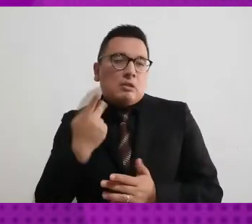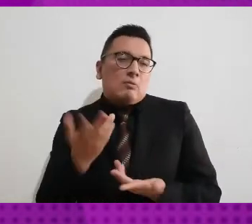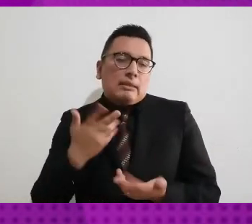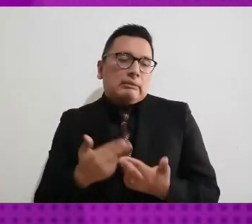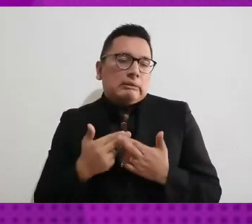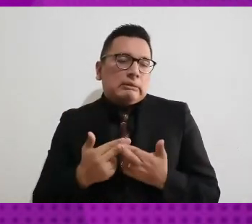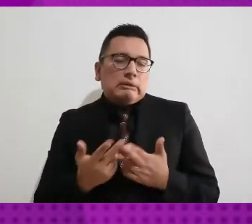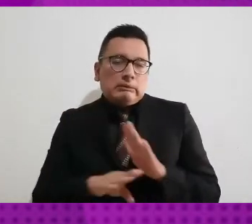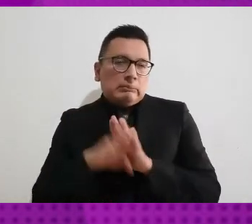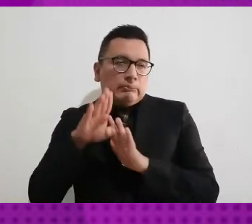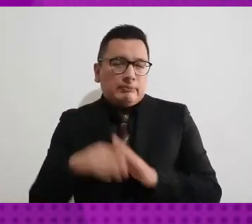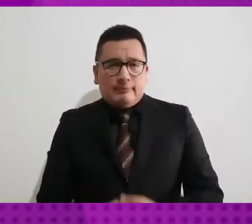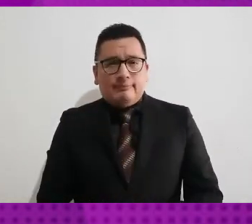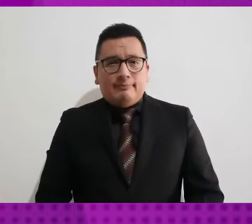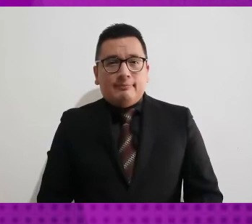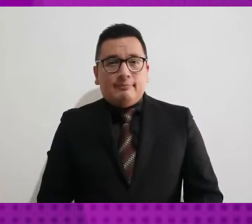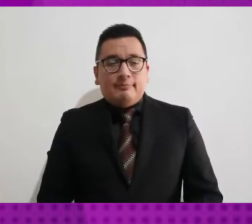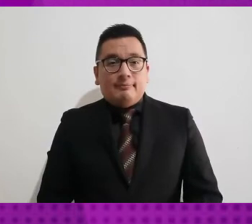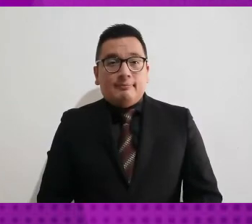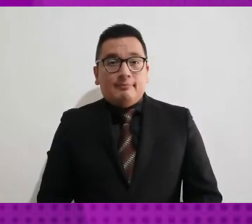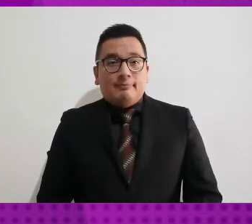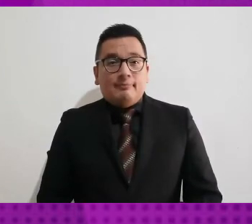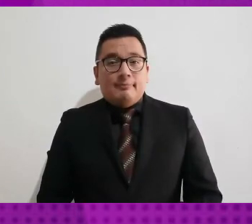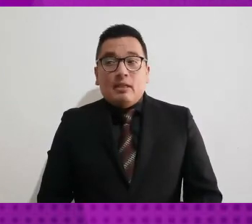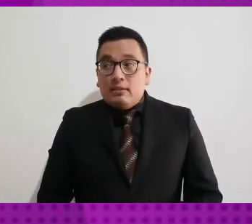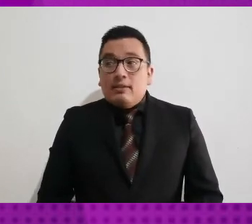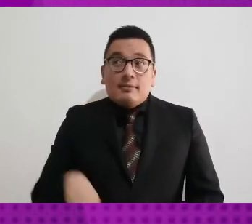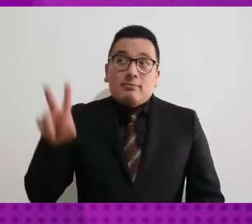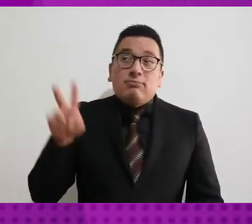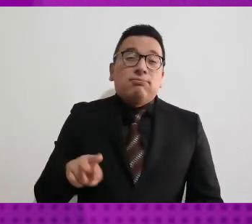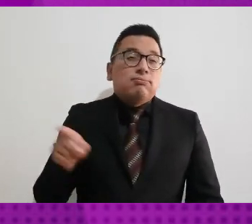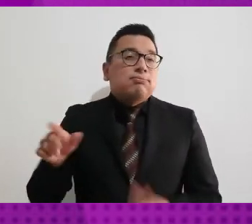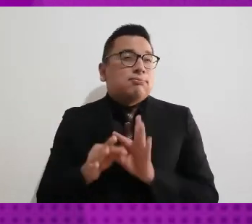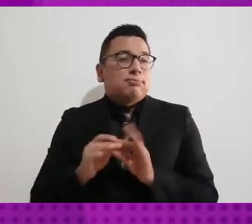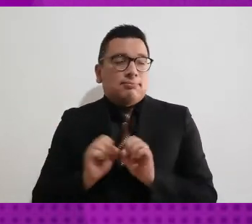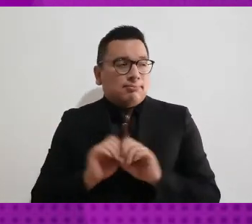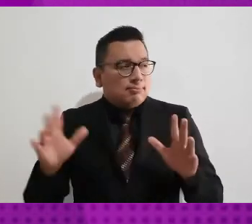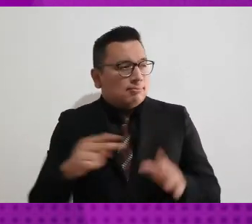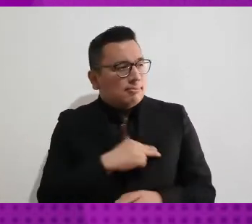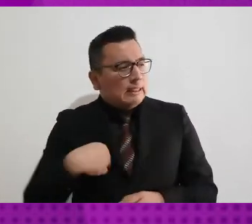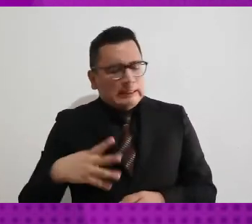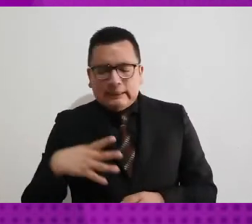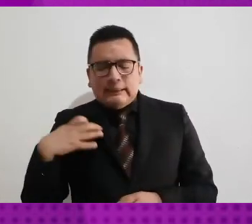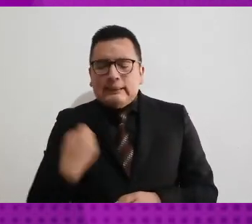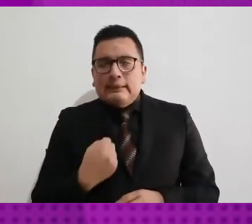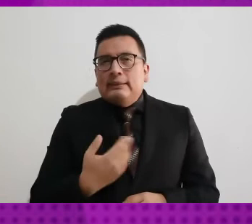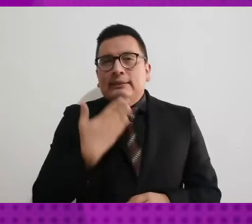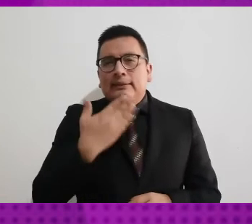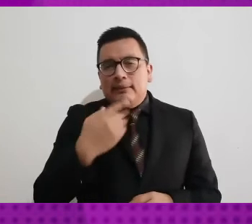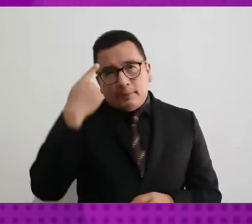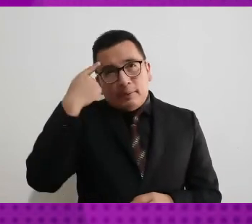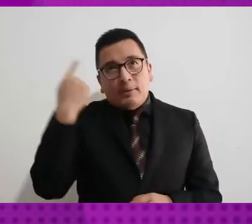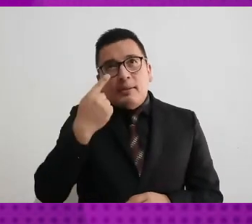políticos. Pues lo has dicho muy bien, Osvaldo. Estamos trabajando